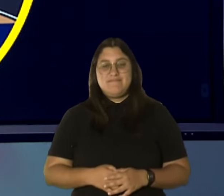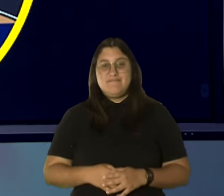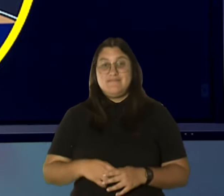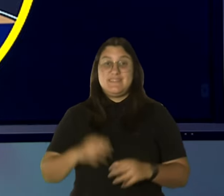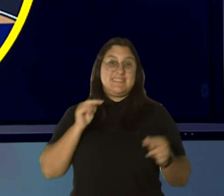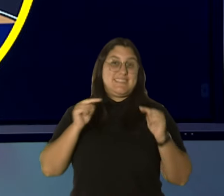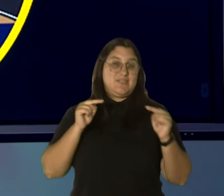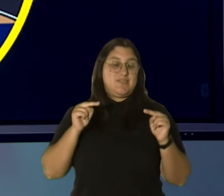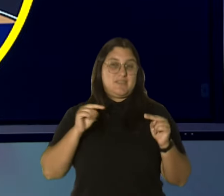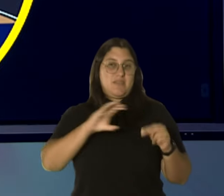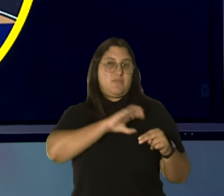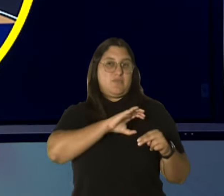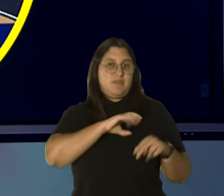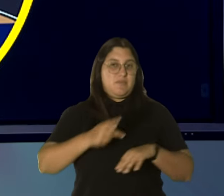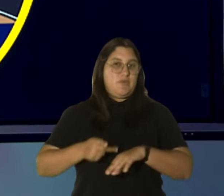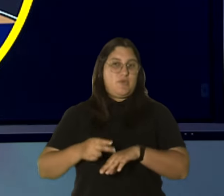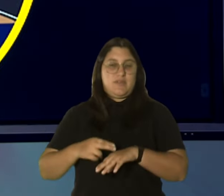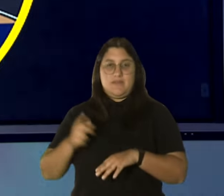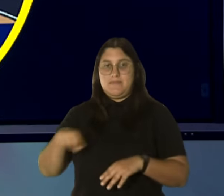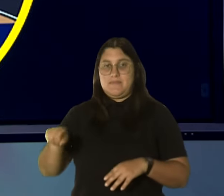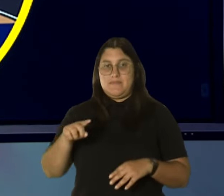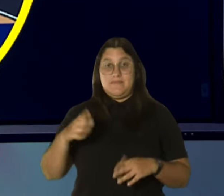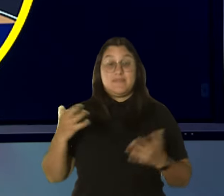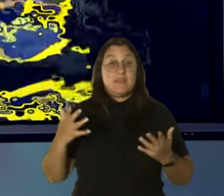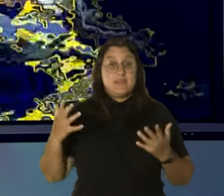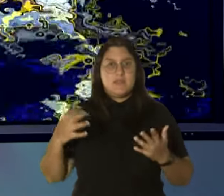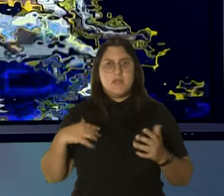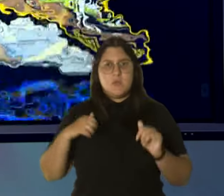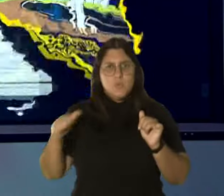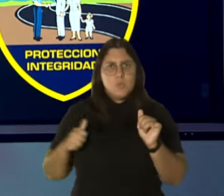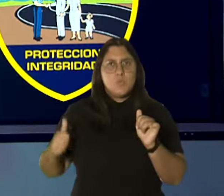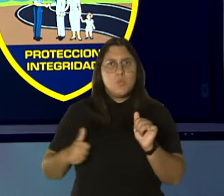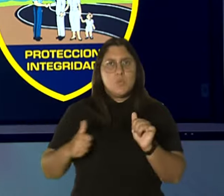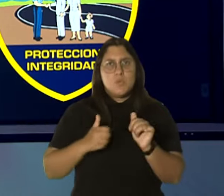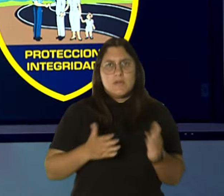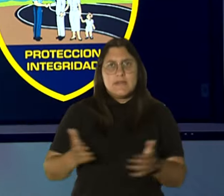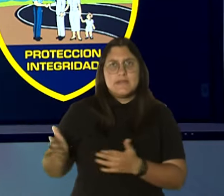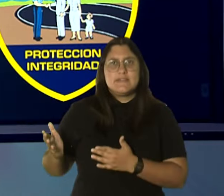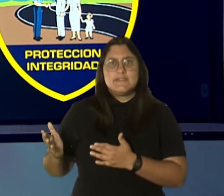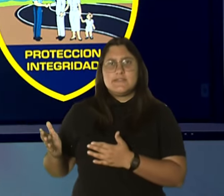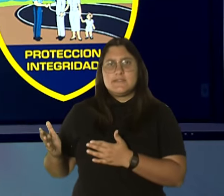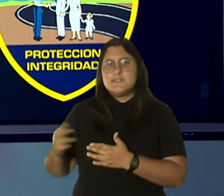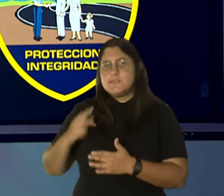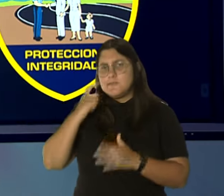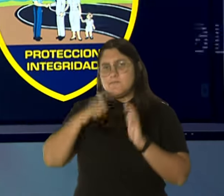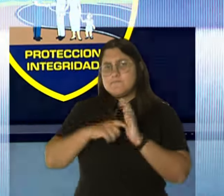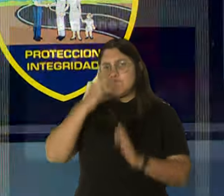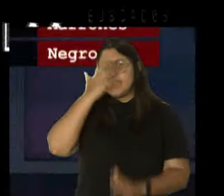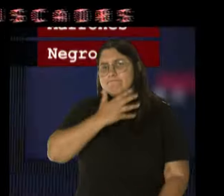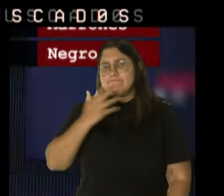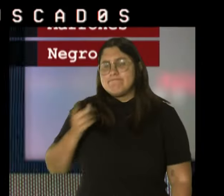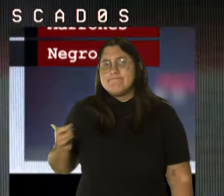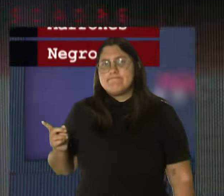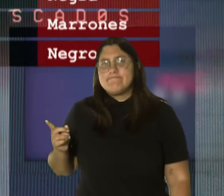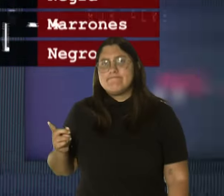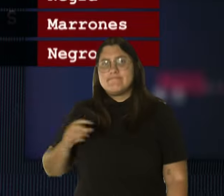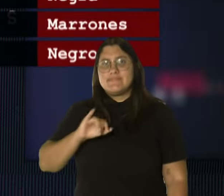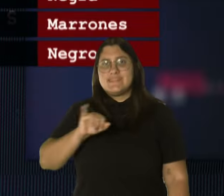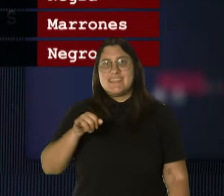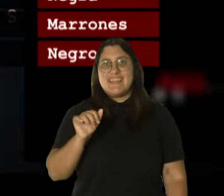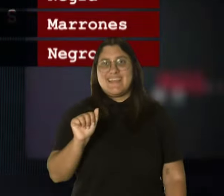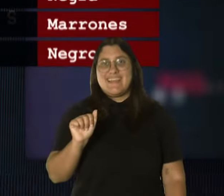negociado de la policía de Puerto Rico están TR la pista de este individuo vean ustedes el rostro bien de esta persona se llama Javier